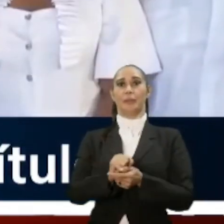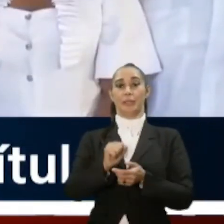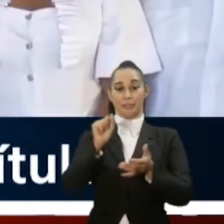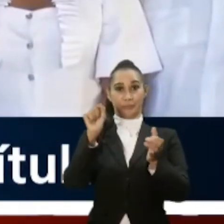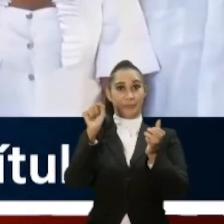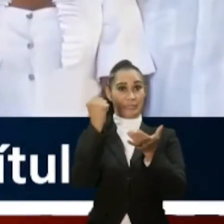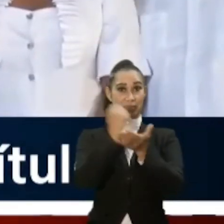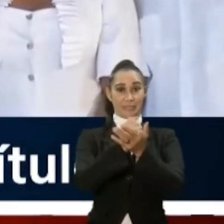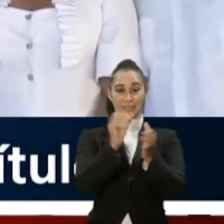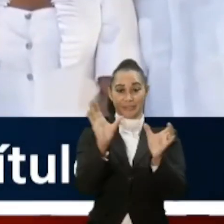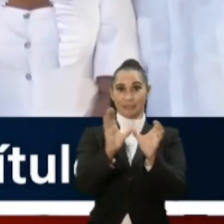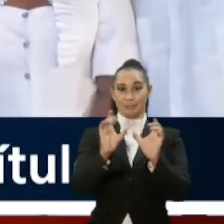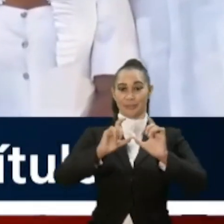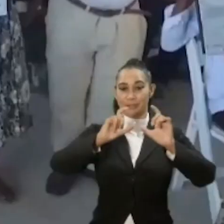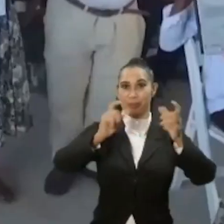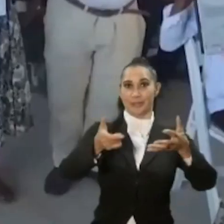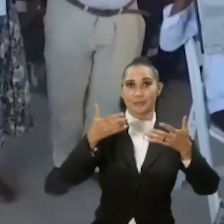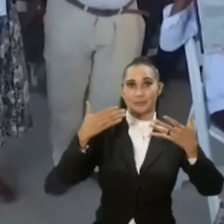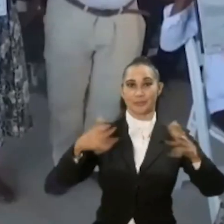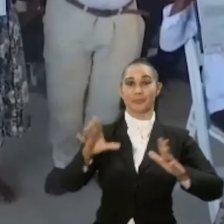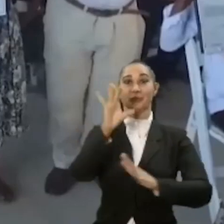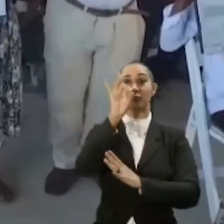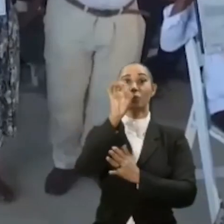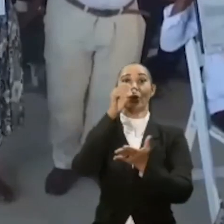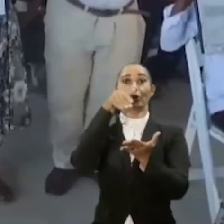titulación. Y hemos entregado